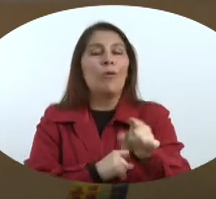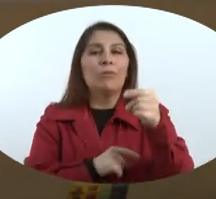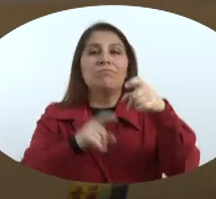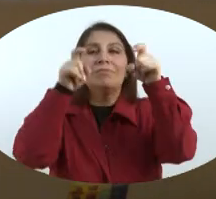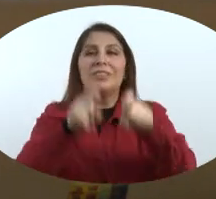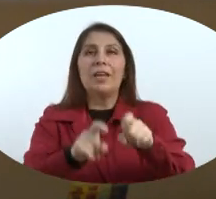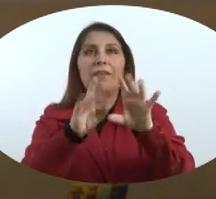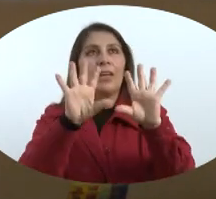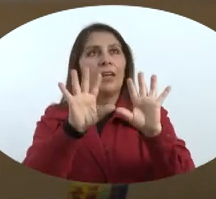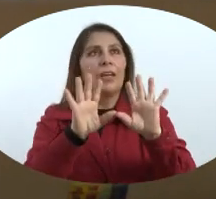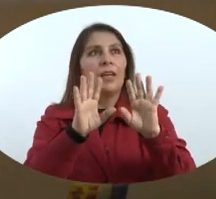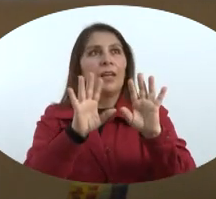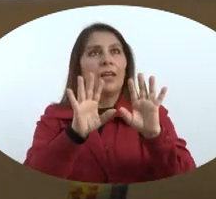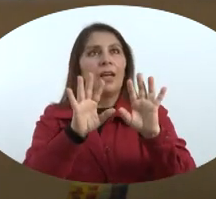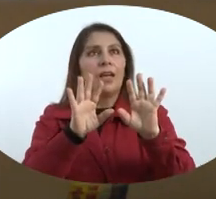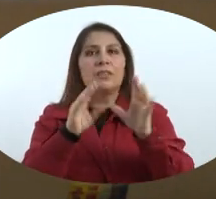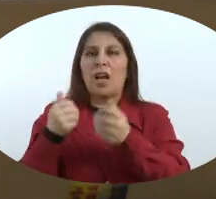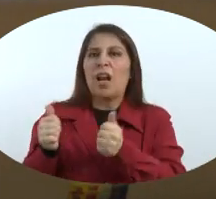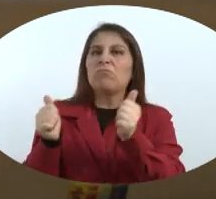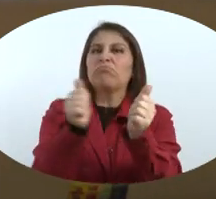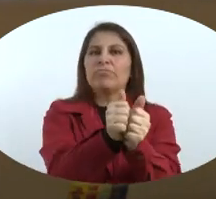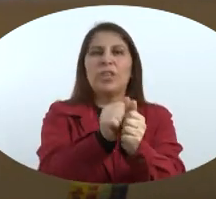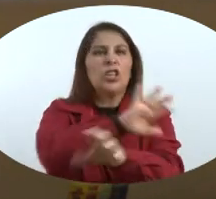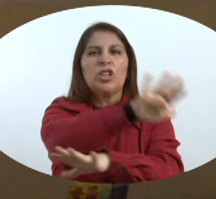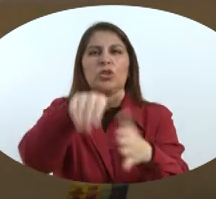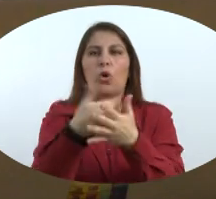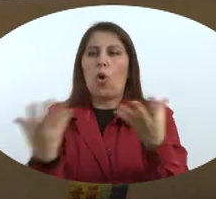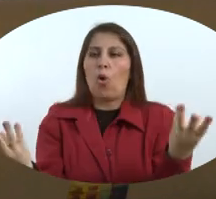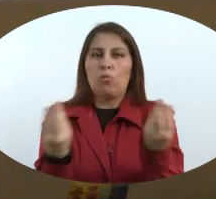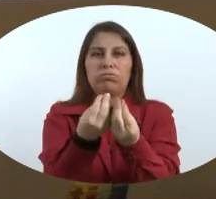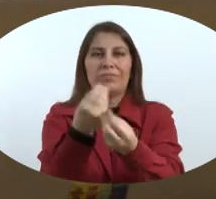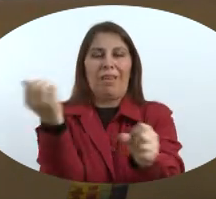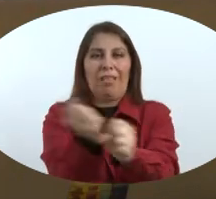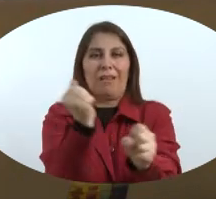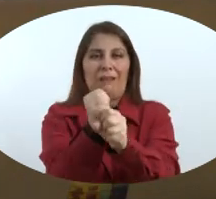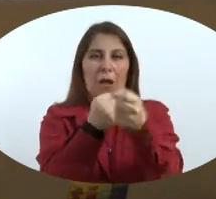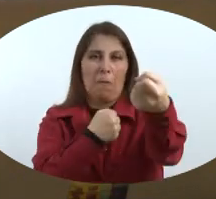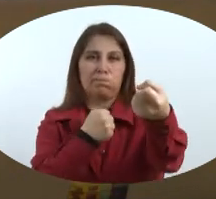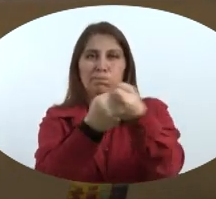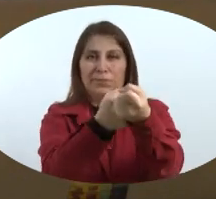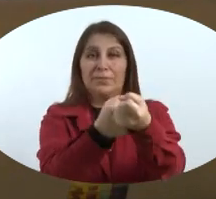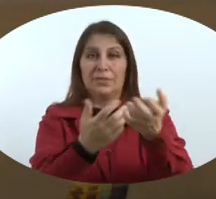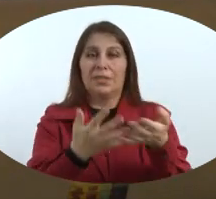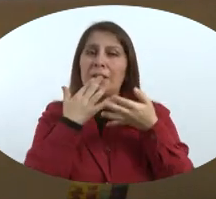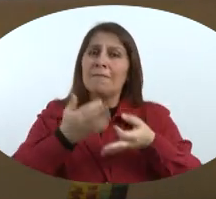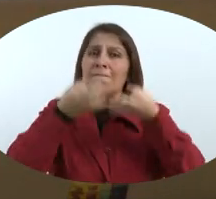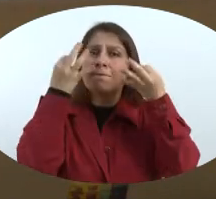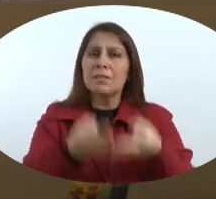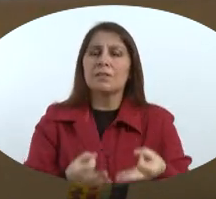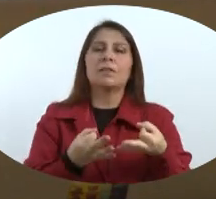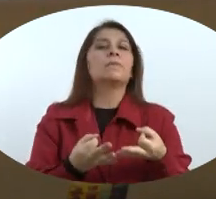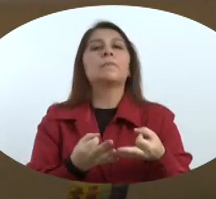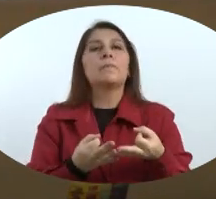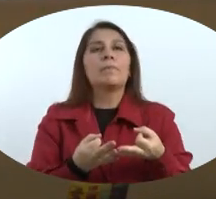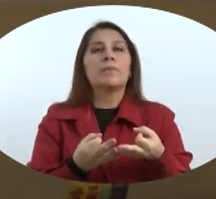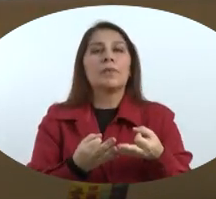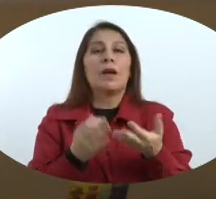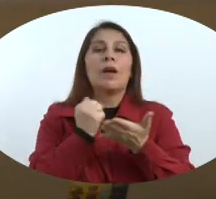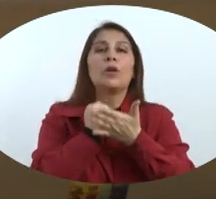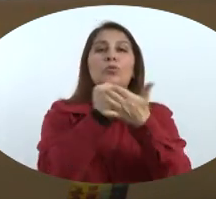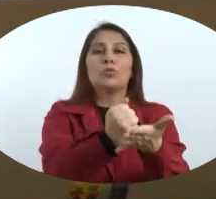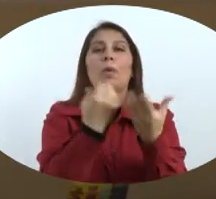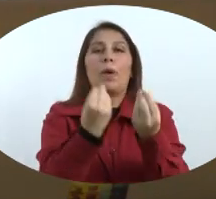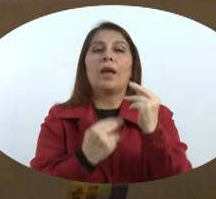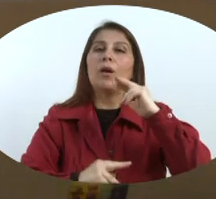realmente debe estar esto abrigado y acompañado de todo un equipo de trabajo y pues realmente que real la